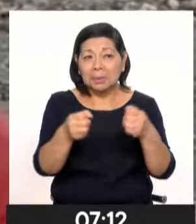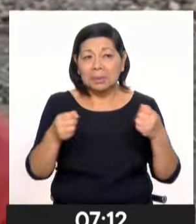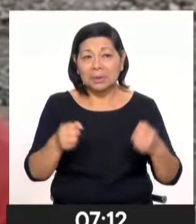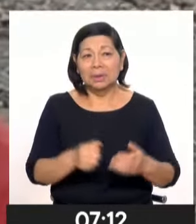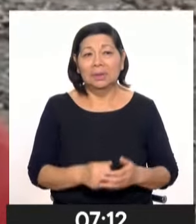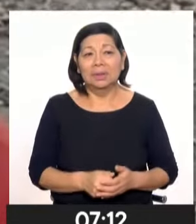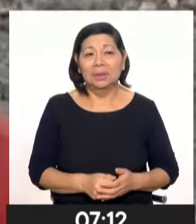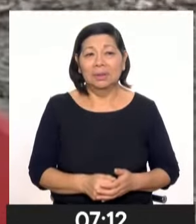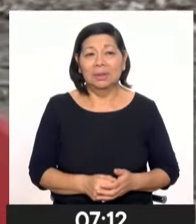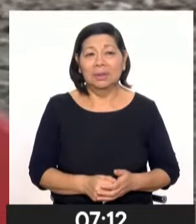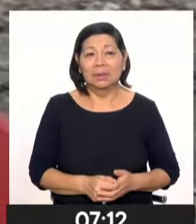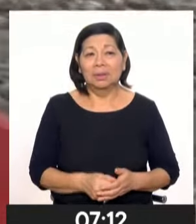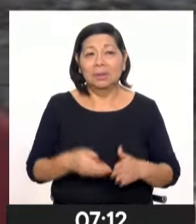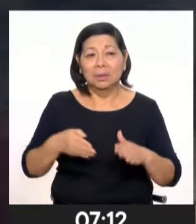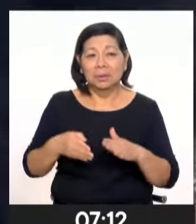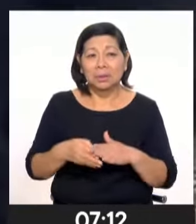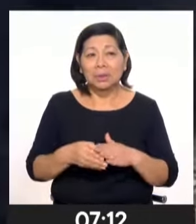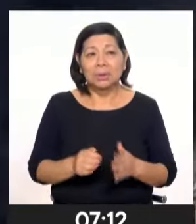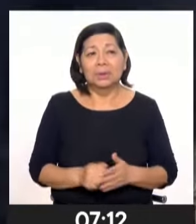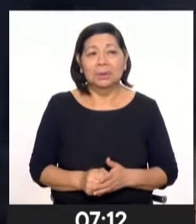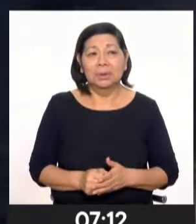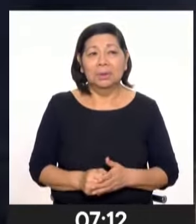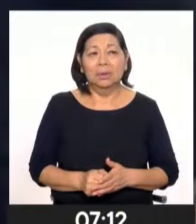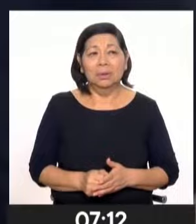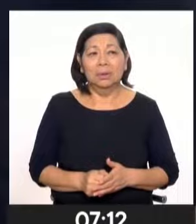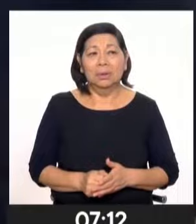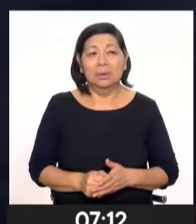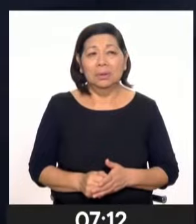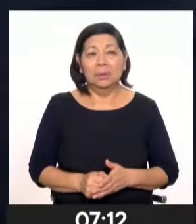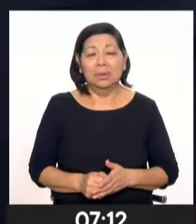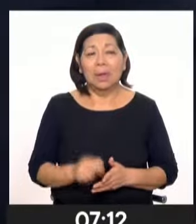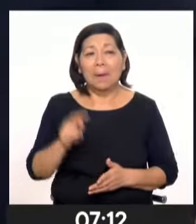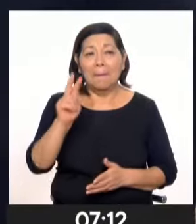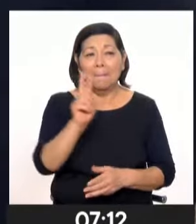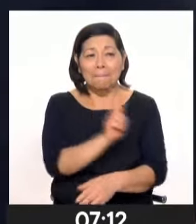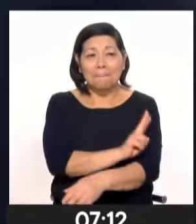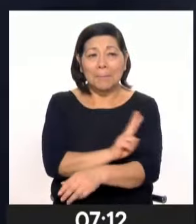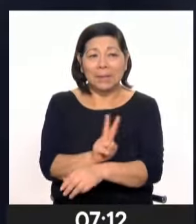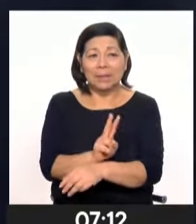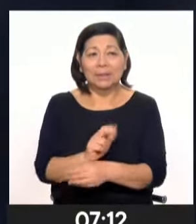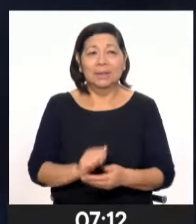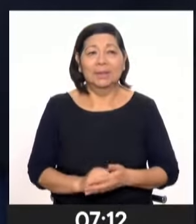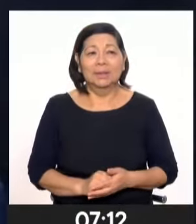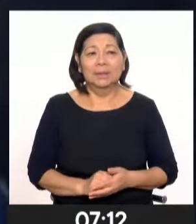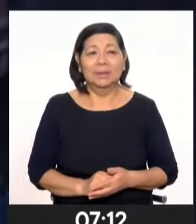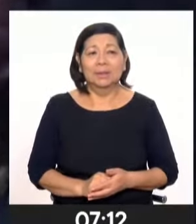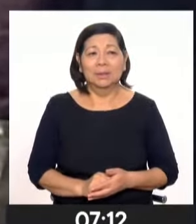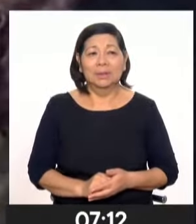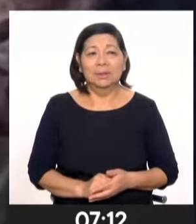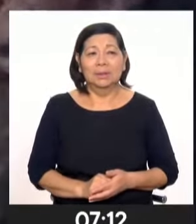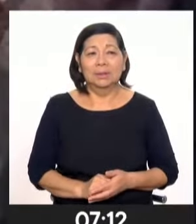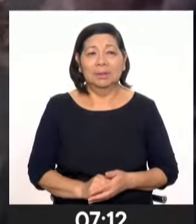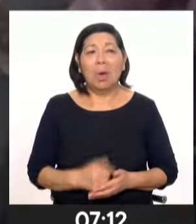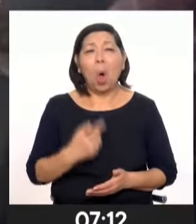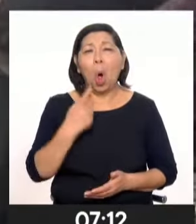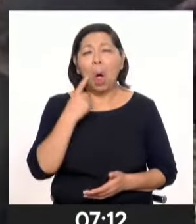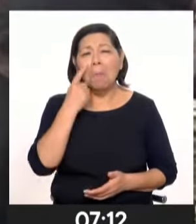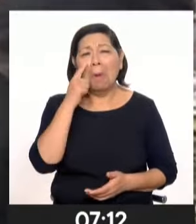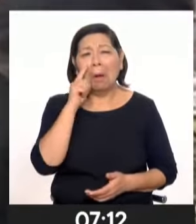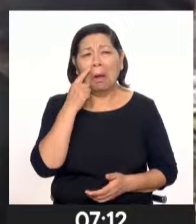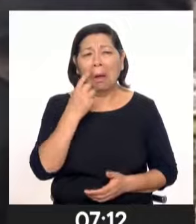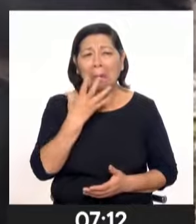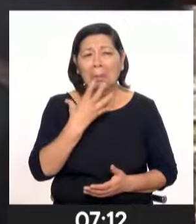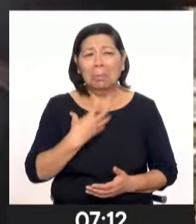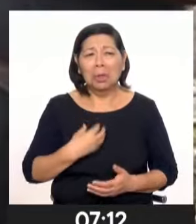puerta señor estaba dentro asado dónde estoy le digo estás en ventanilla ventanilla está al frente le digo allá me dice quería llorar le digo